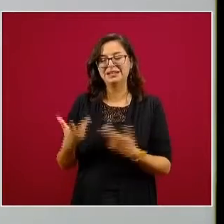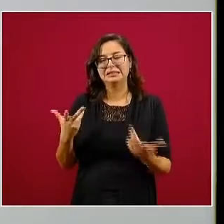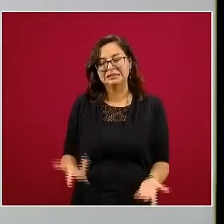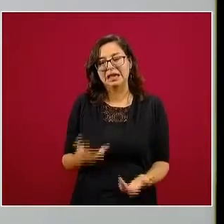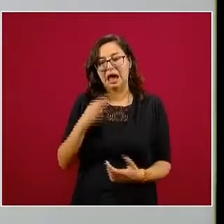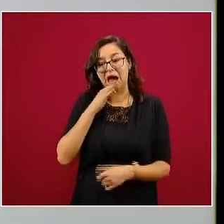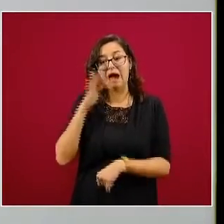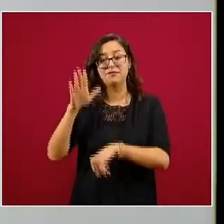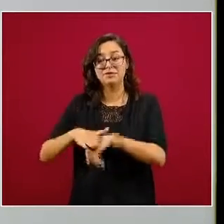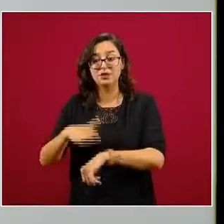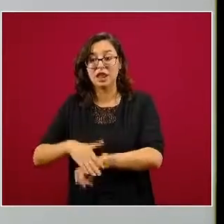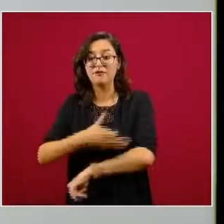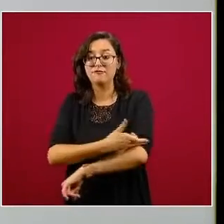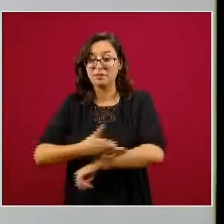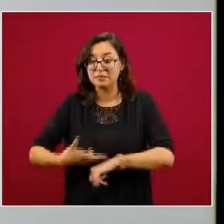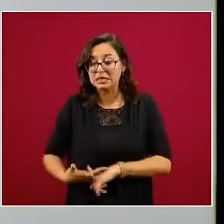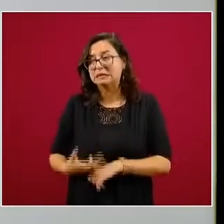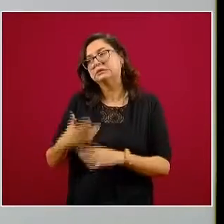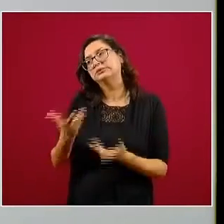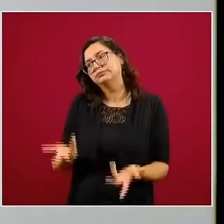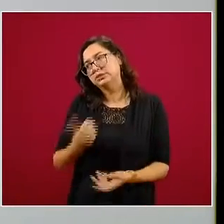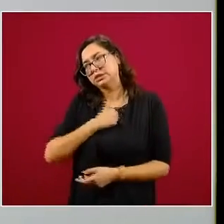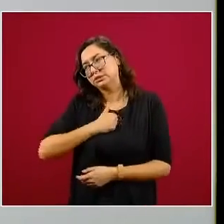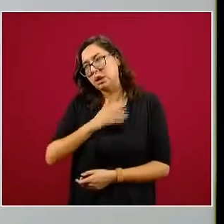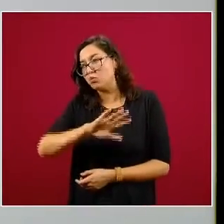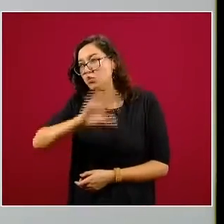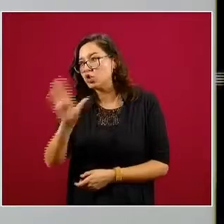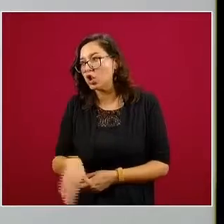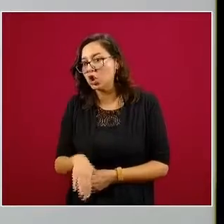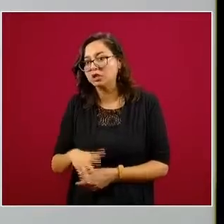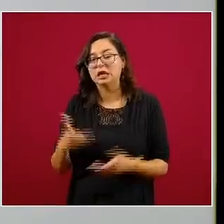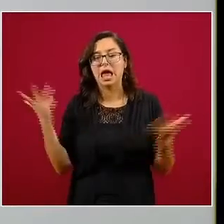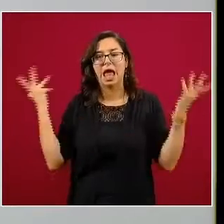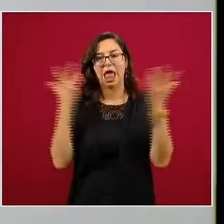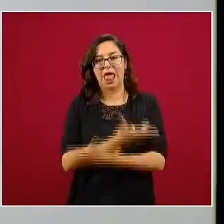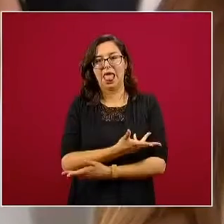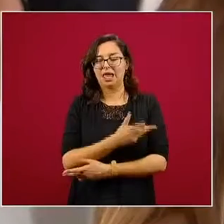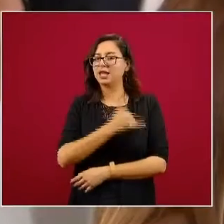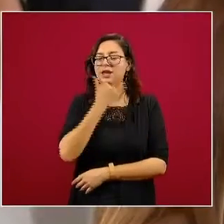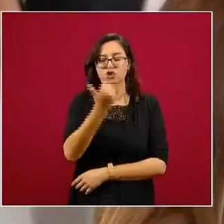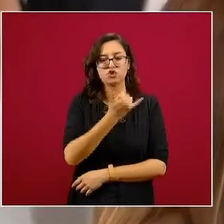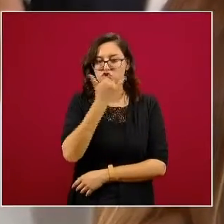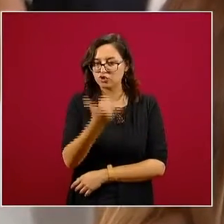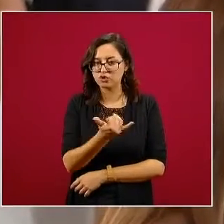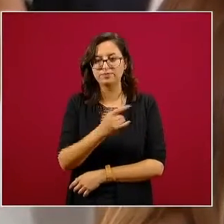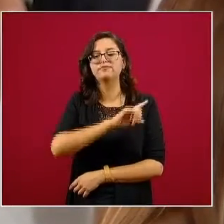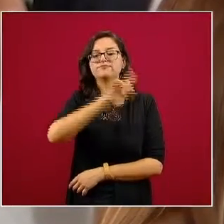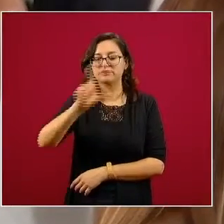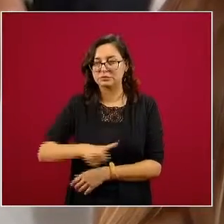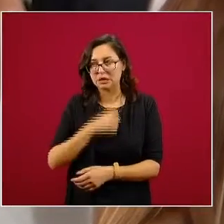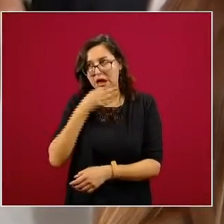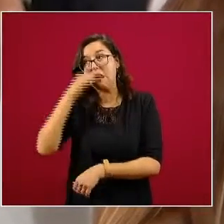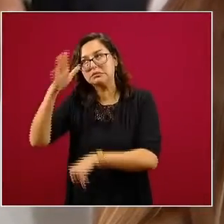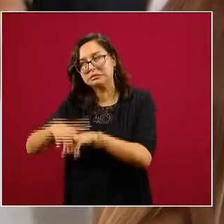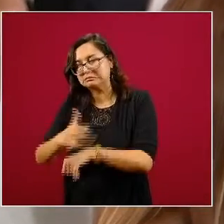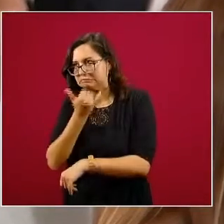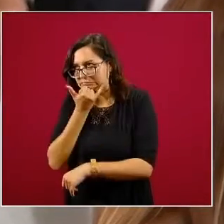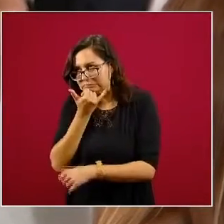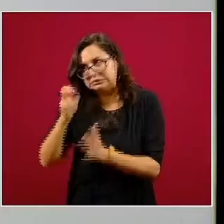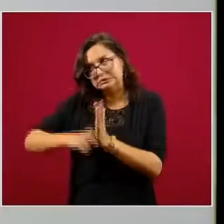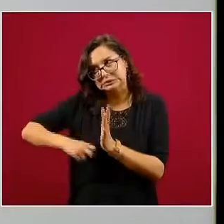buena organización de la respuesta, hemos visto un riguroso manejo de la epidemia en términos de